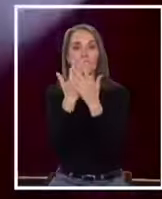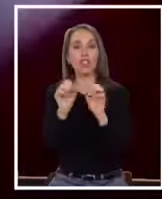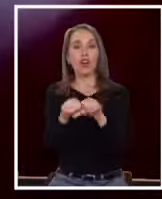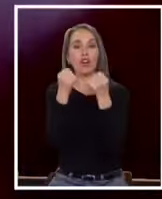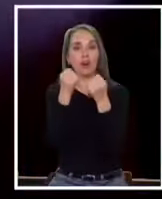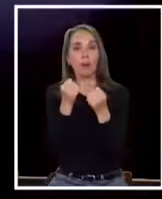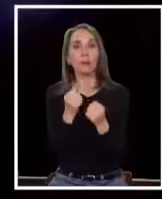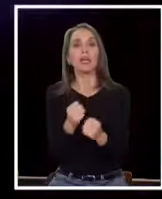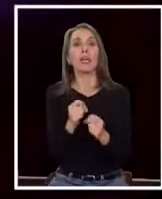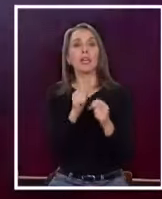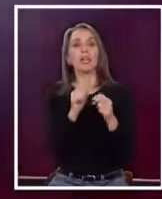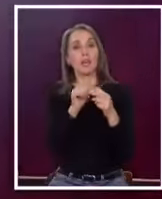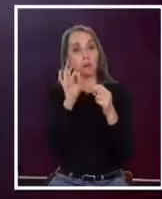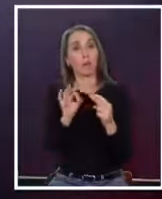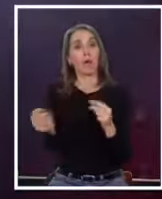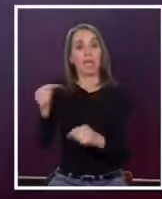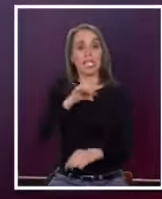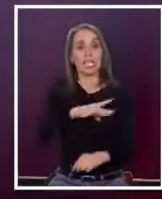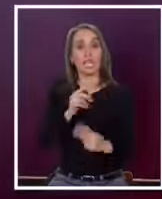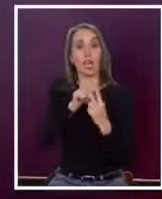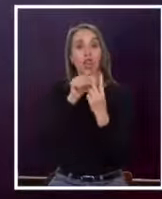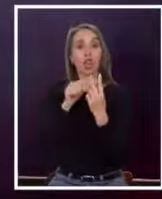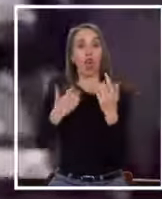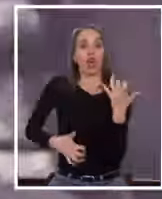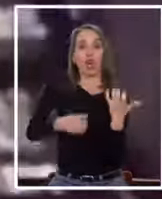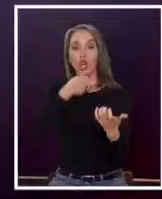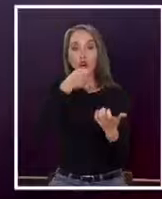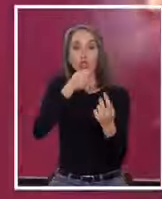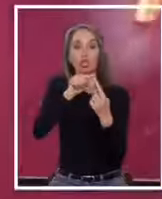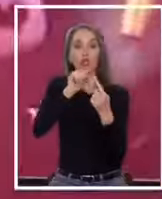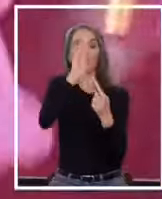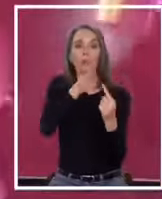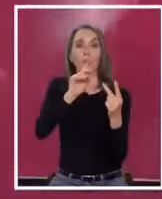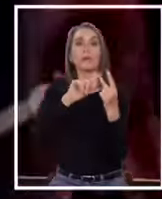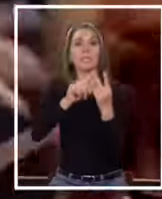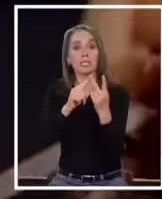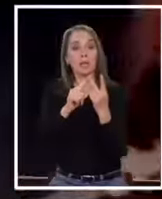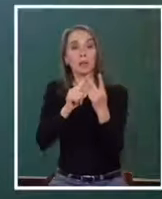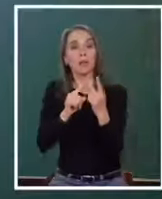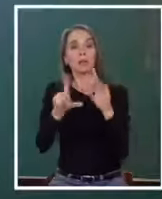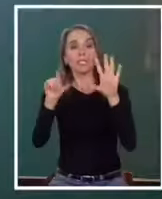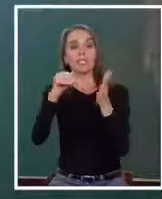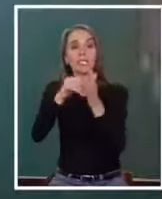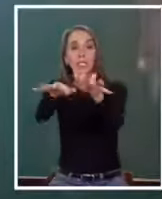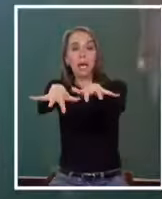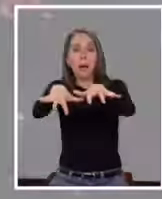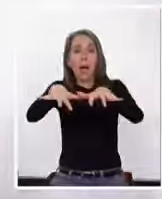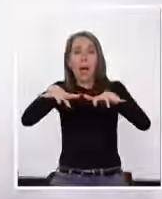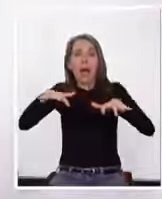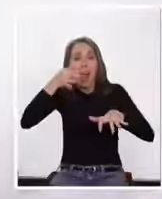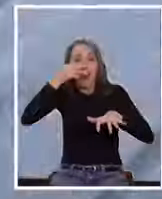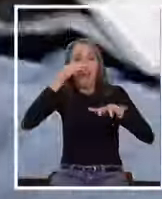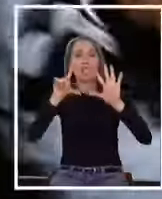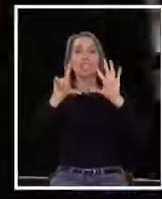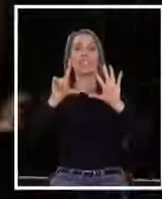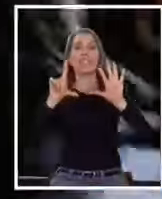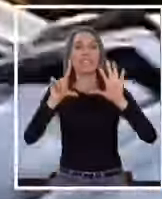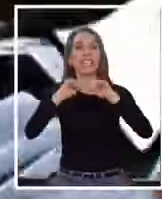Canceló el primero de 2 conciertos, pero hizo el segundo y fue generoso en su entrega ante 70.000 almas en el Estadio Nacional.